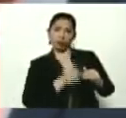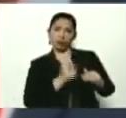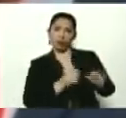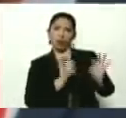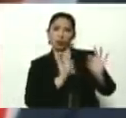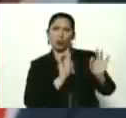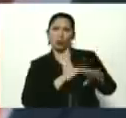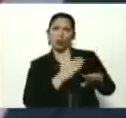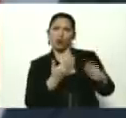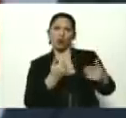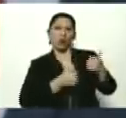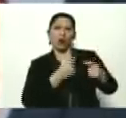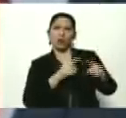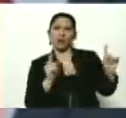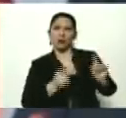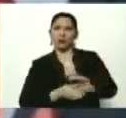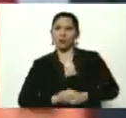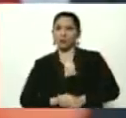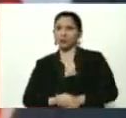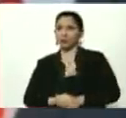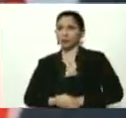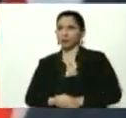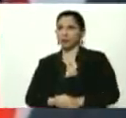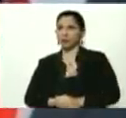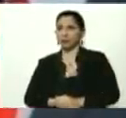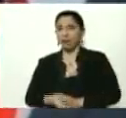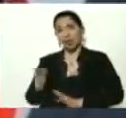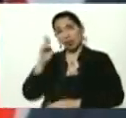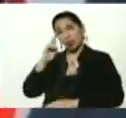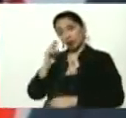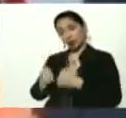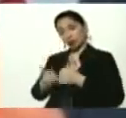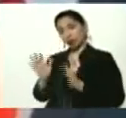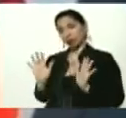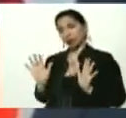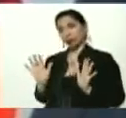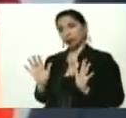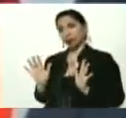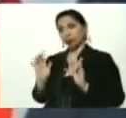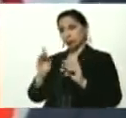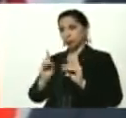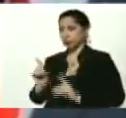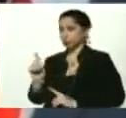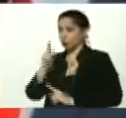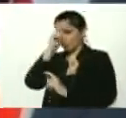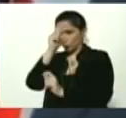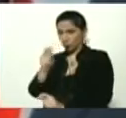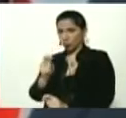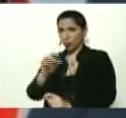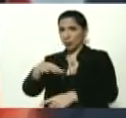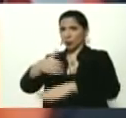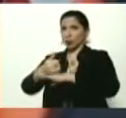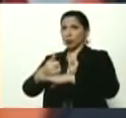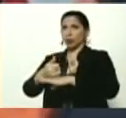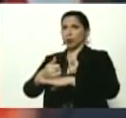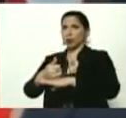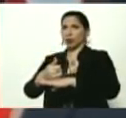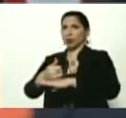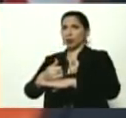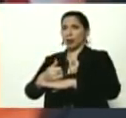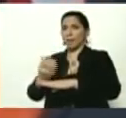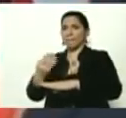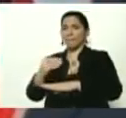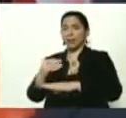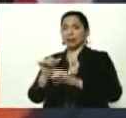especial. ¿Por qué? ¿Cuál es la diferencia? La razón por la cual se decidió no designar un procurador general de la República es que mientras